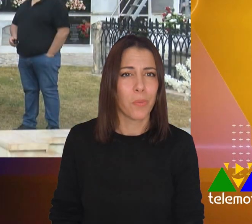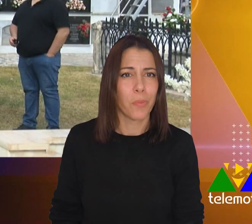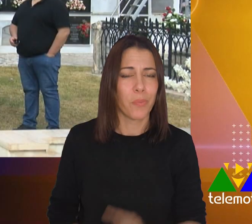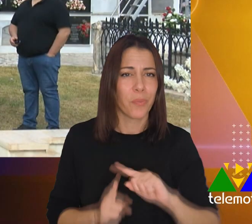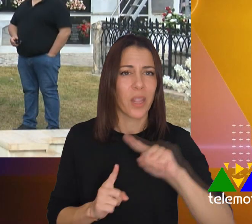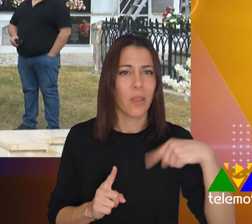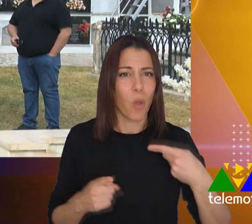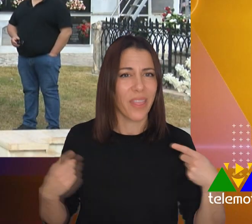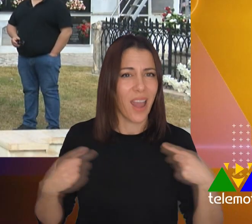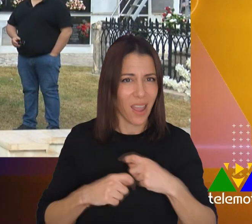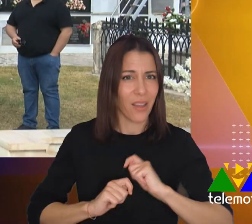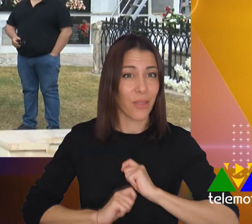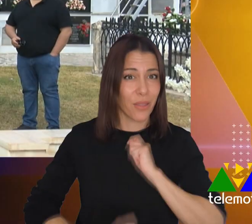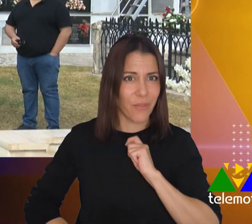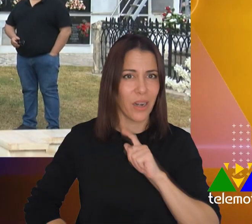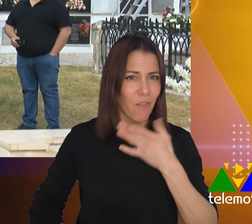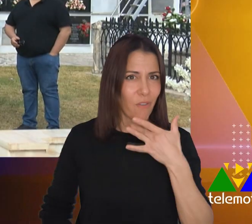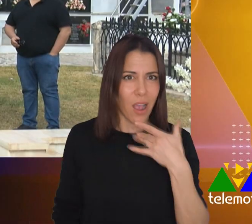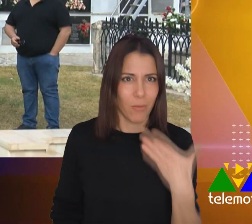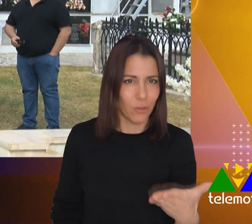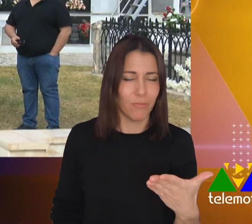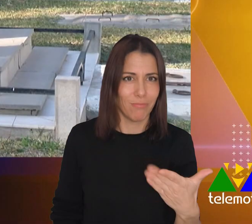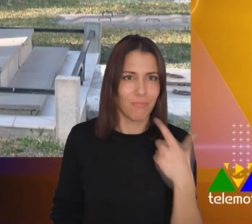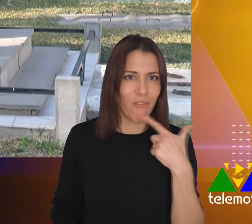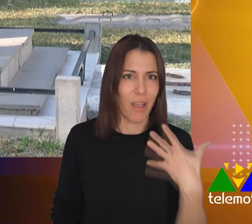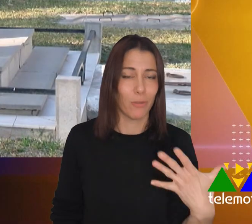Después de la Guerra Civil fue un famosísimo abogado, ¿no?